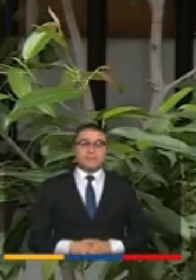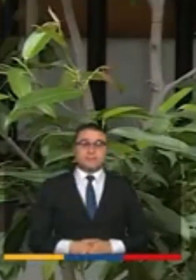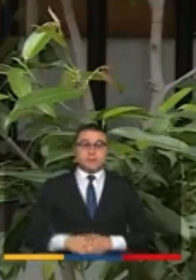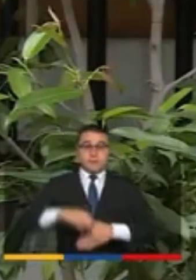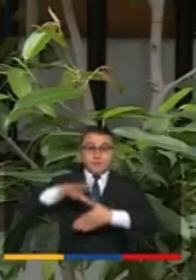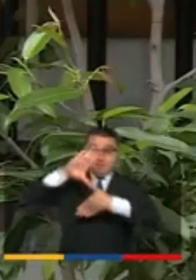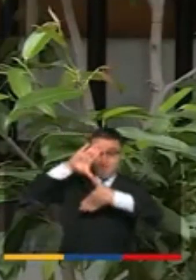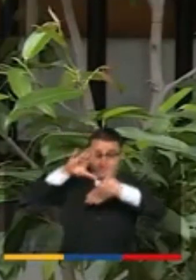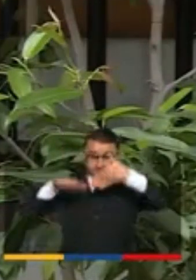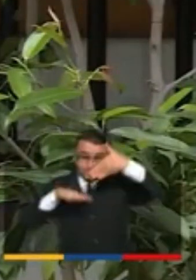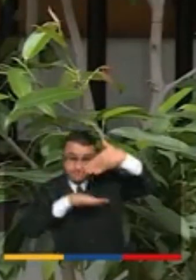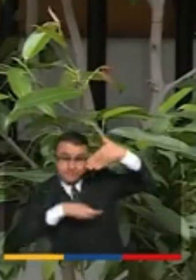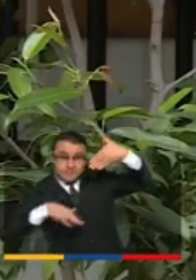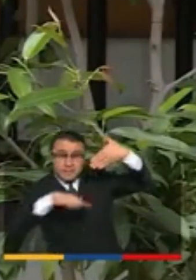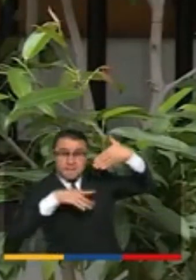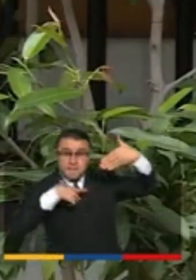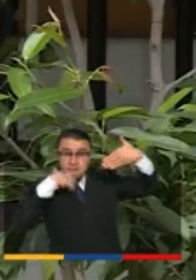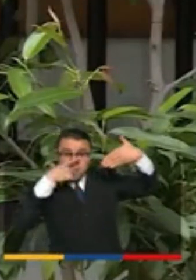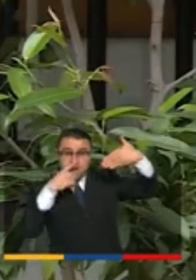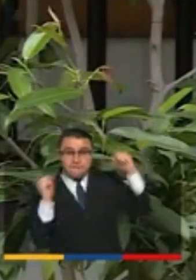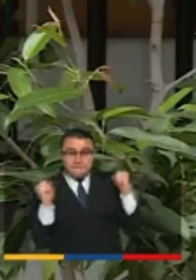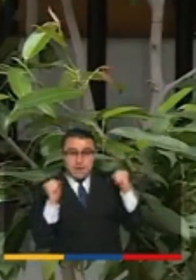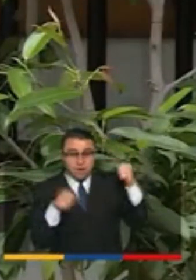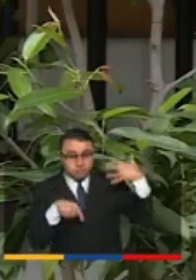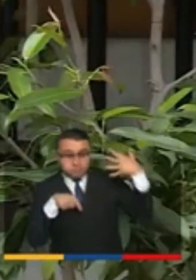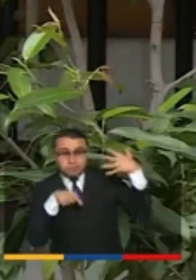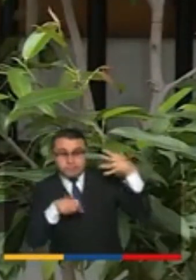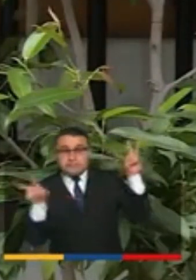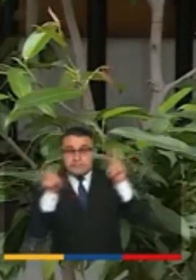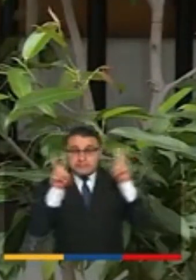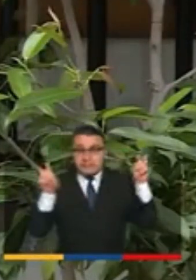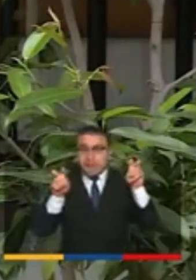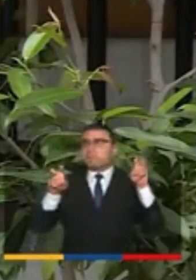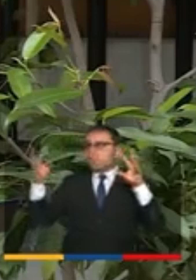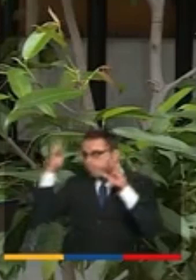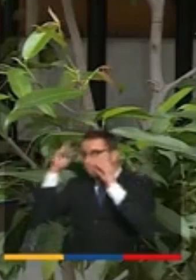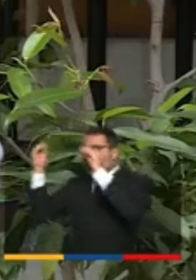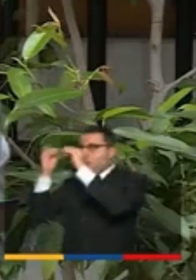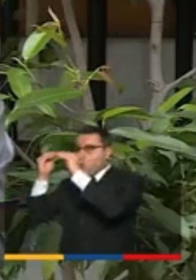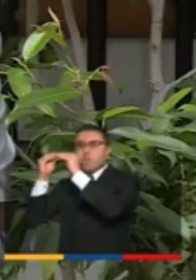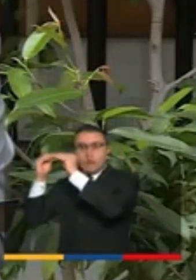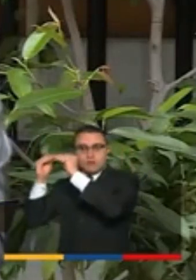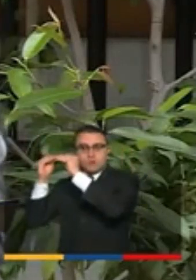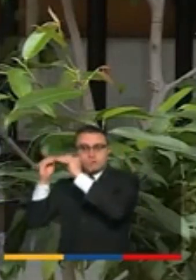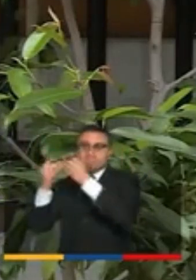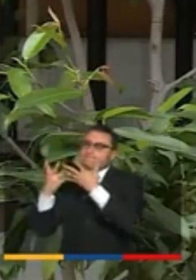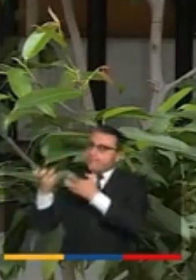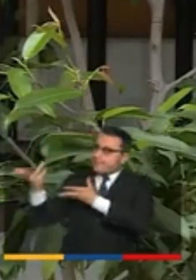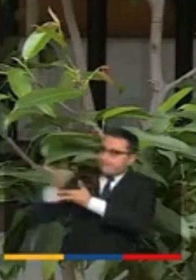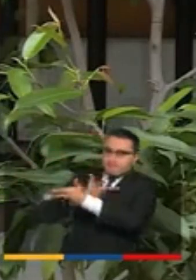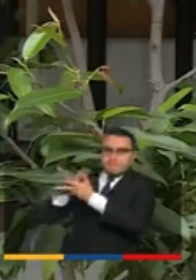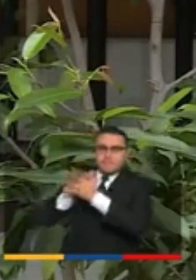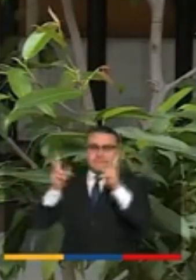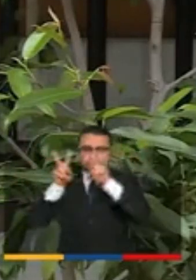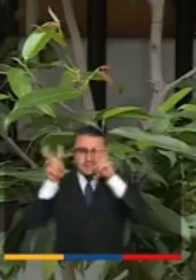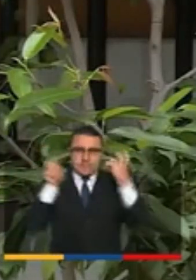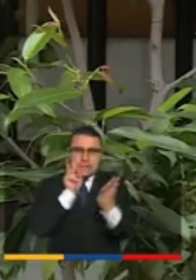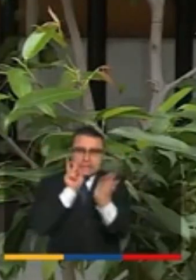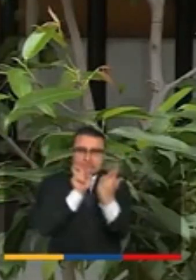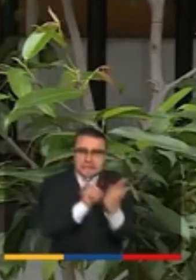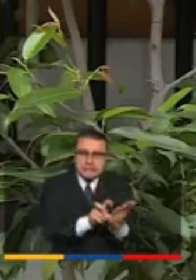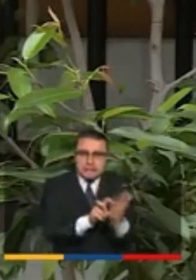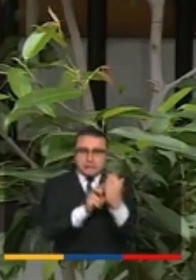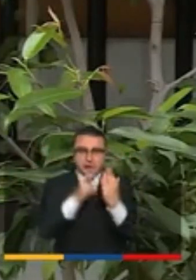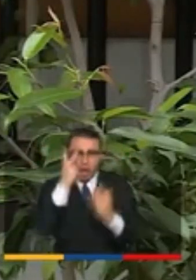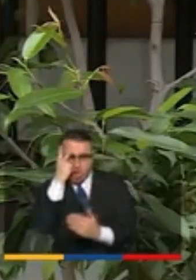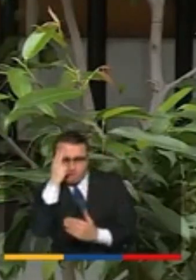recalcar el excelente nivel de colaboración que existe entre nuestros países. Nuestro compromiso como país es seguir colaborando en materia científica y logística